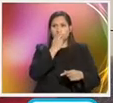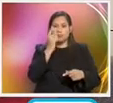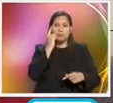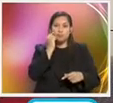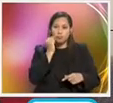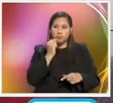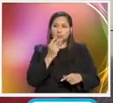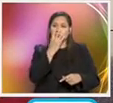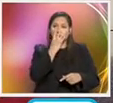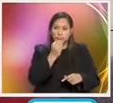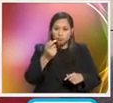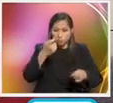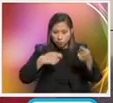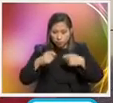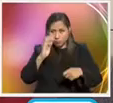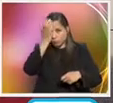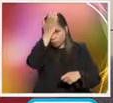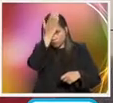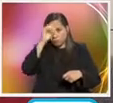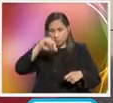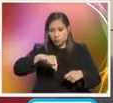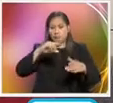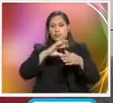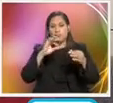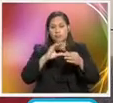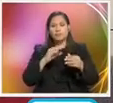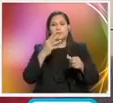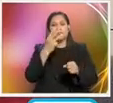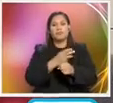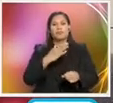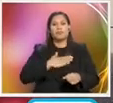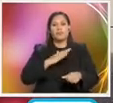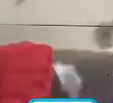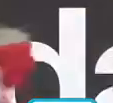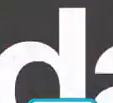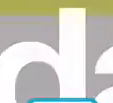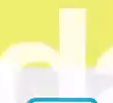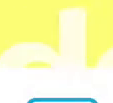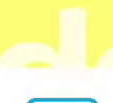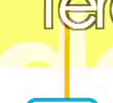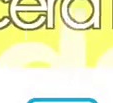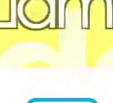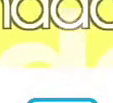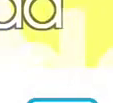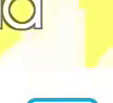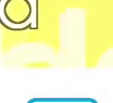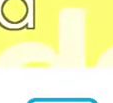llama Lobos por Corderos. Y de ella le vamos a hablar aquí en Tercera Llamada.